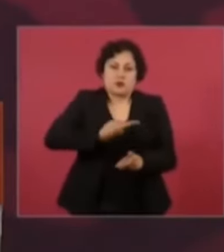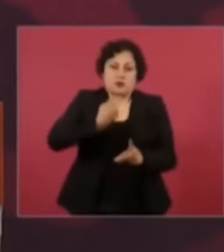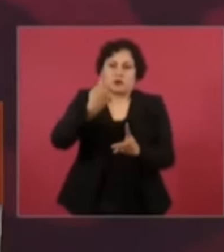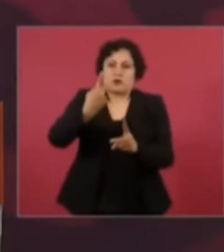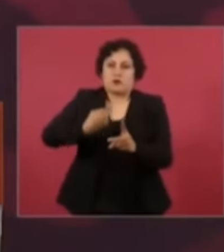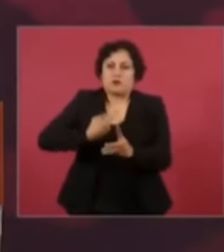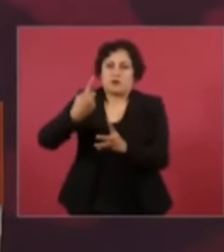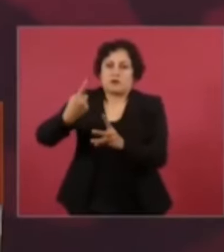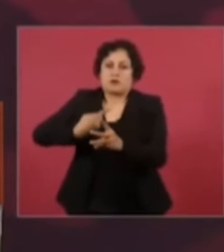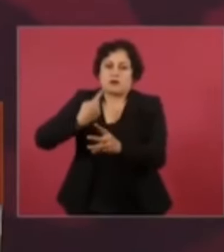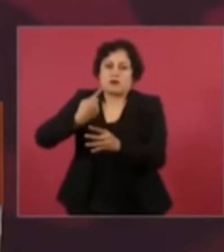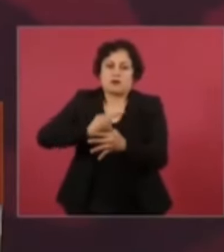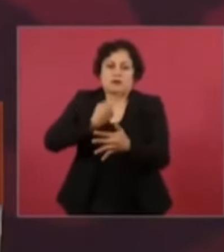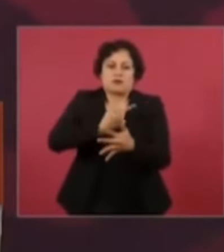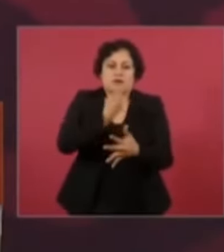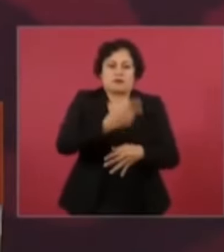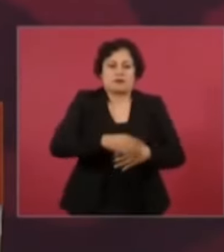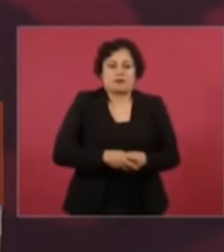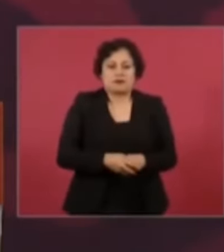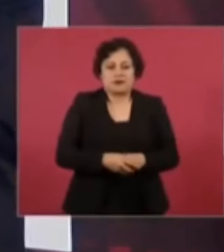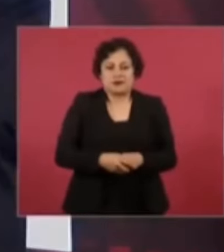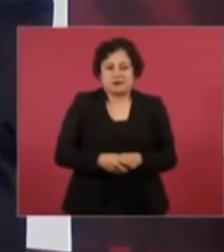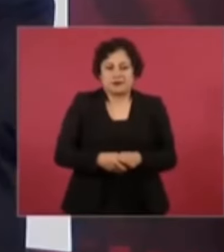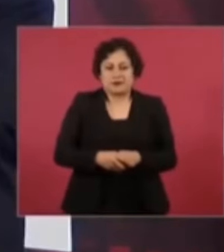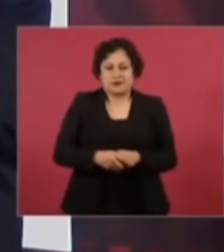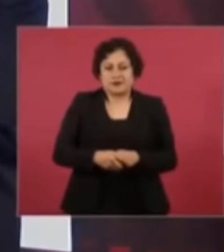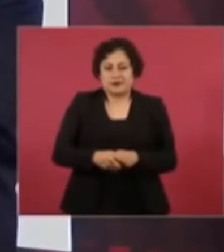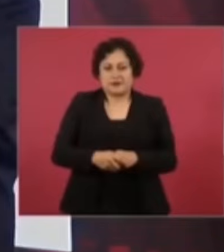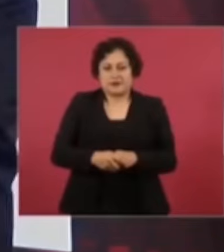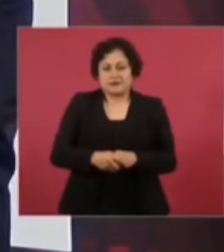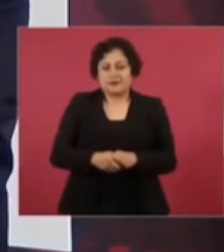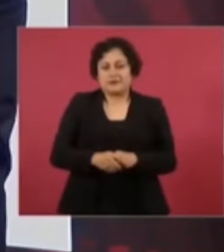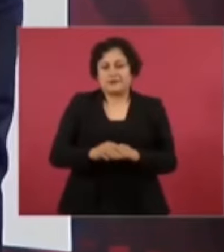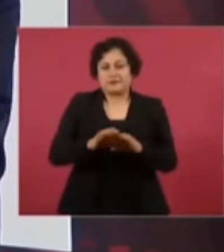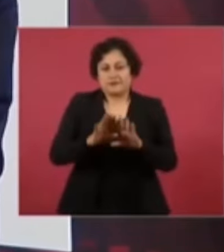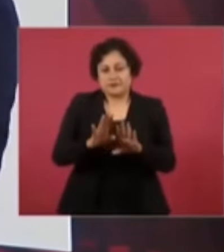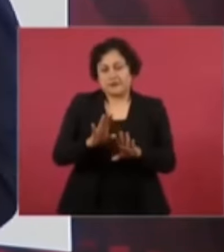Porque no le vamos a dar, bueno, sí, tengo un compromiso